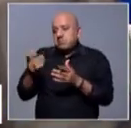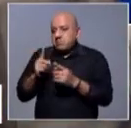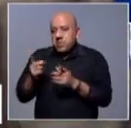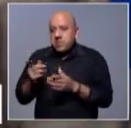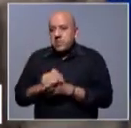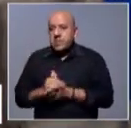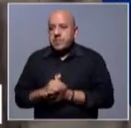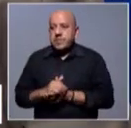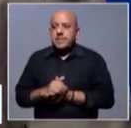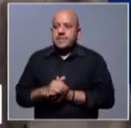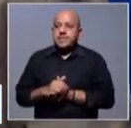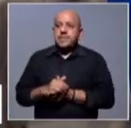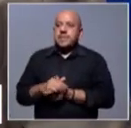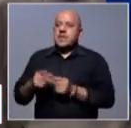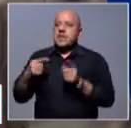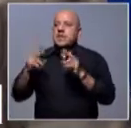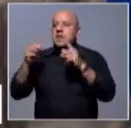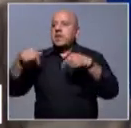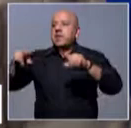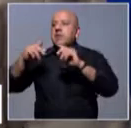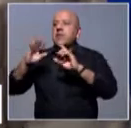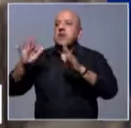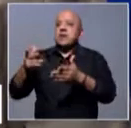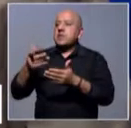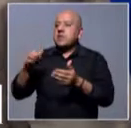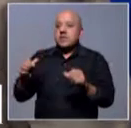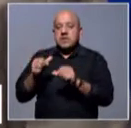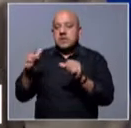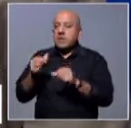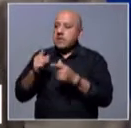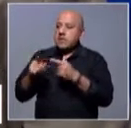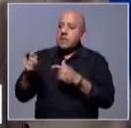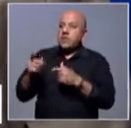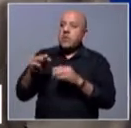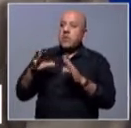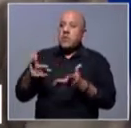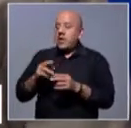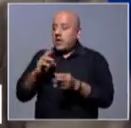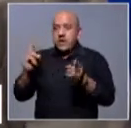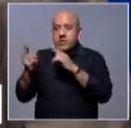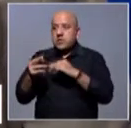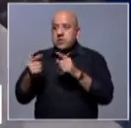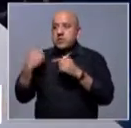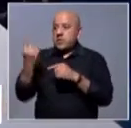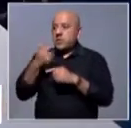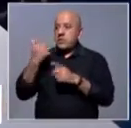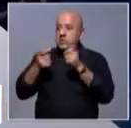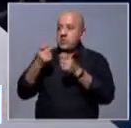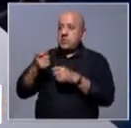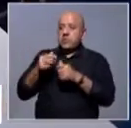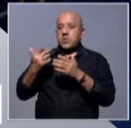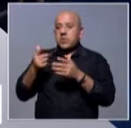el llamado populismo punitivo que es en realidad de alguna manera una reacción de la población cuando